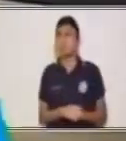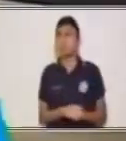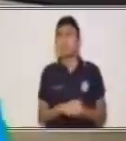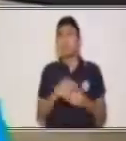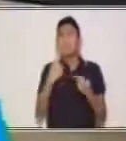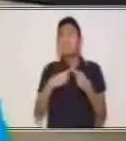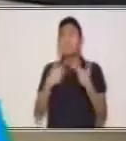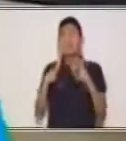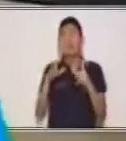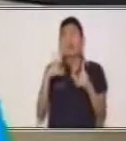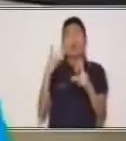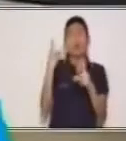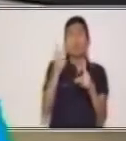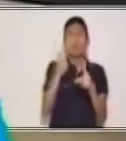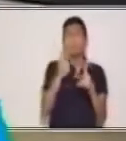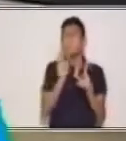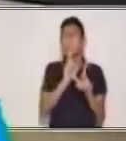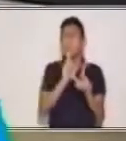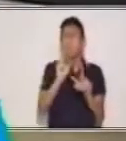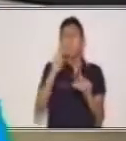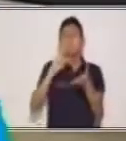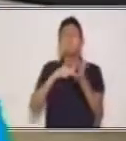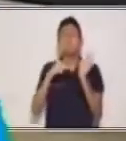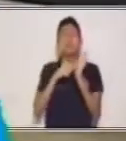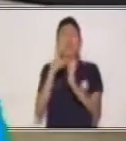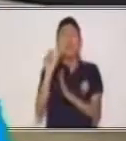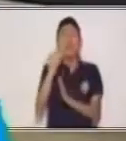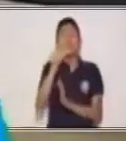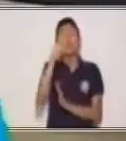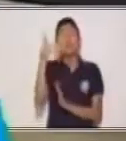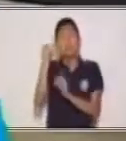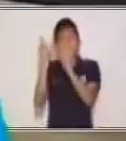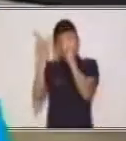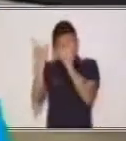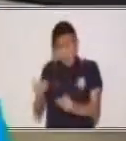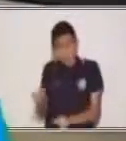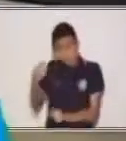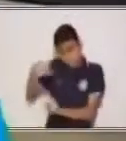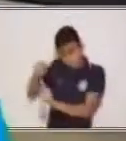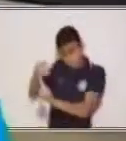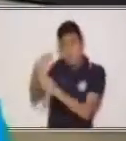sino que otra persona o otro está realizando la acción sobre él. ¿Sí?